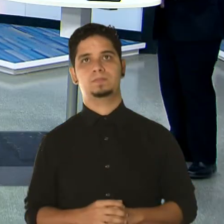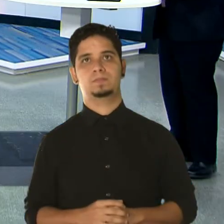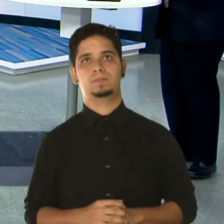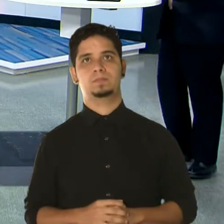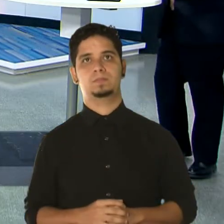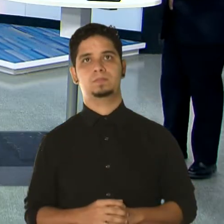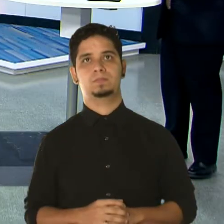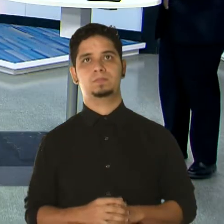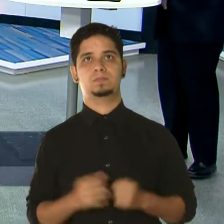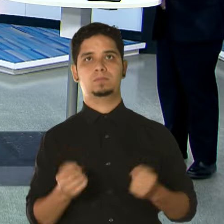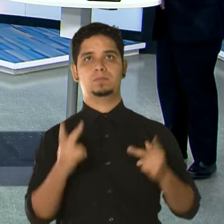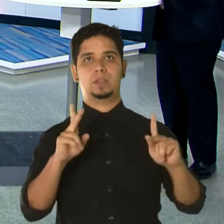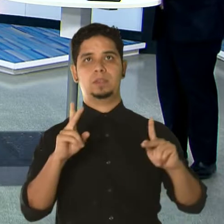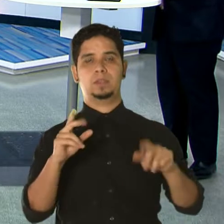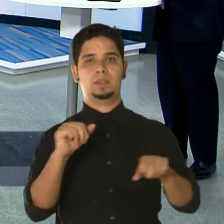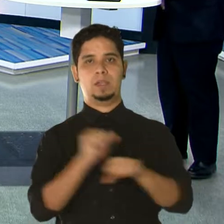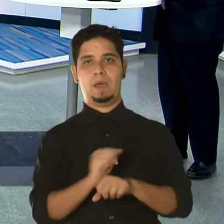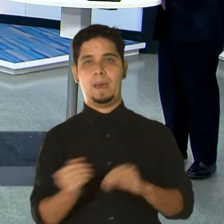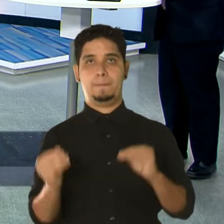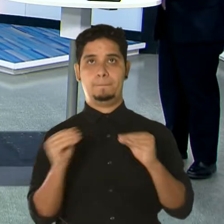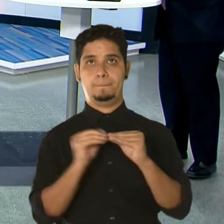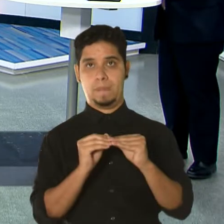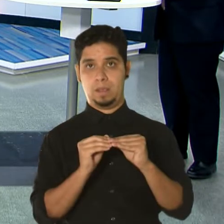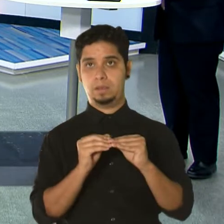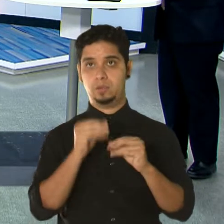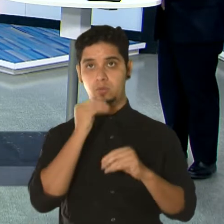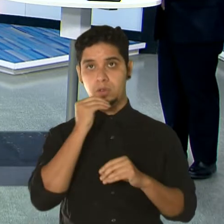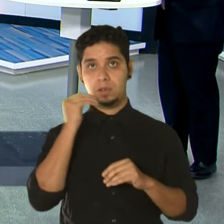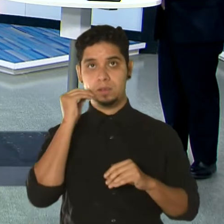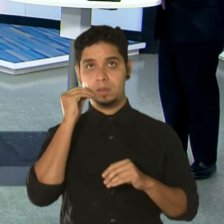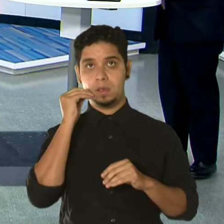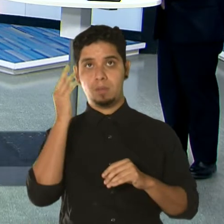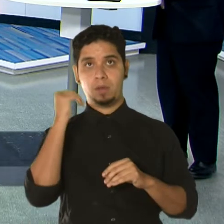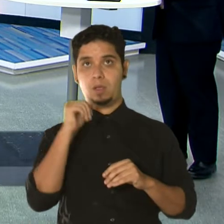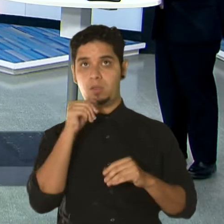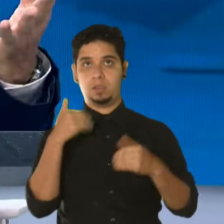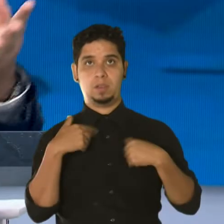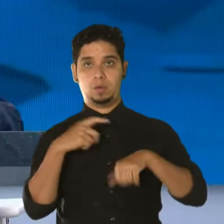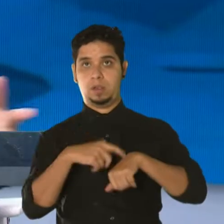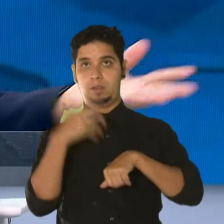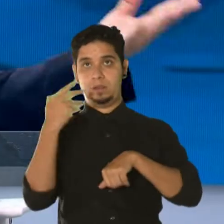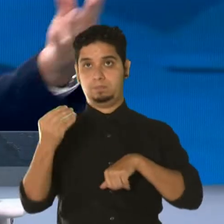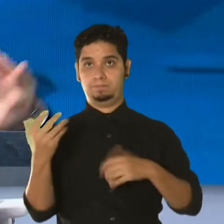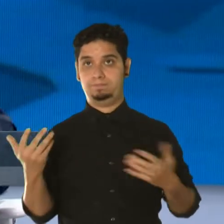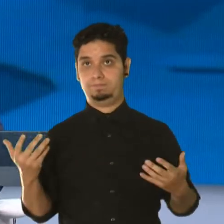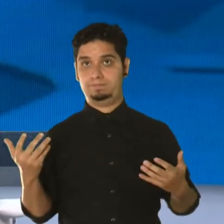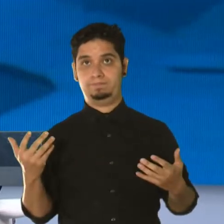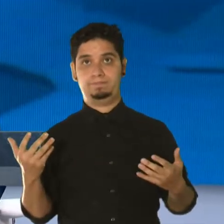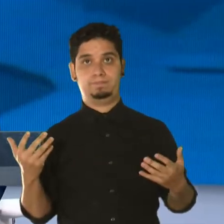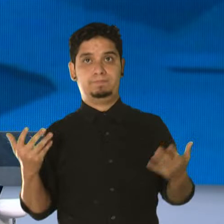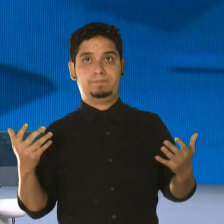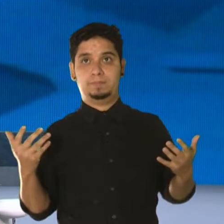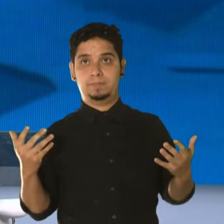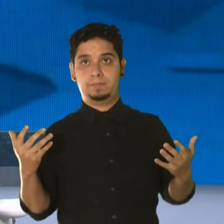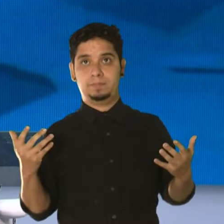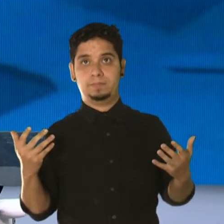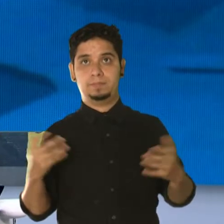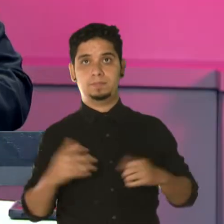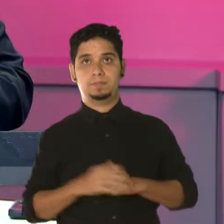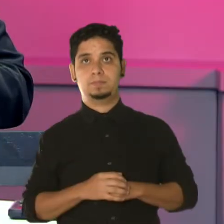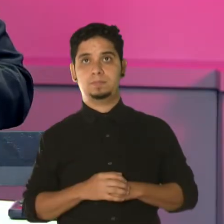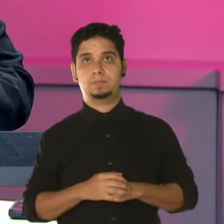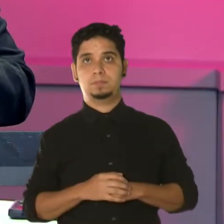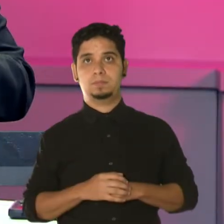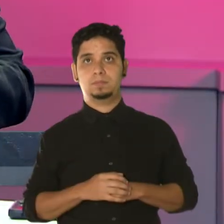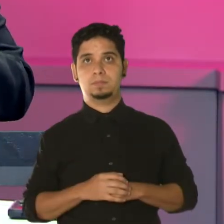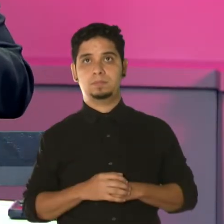análisis, que mucha gente trabaja hasta más en su casa, no tienen hora de salida. A veces ni siquiera hora de entrada. Yo he escuchado muchos comentarios que hay personas que